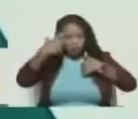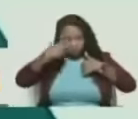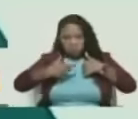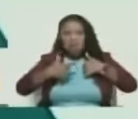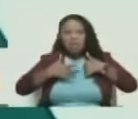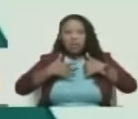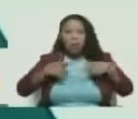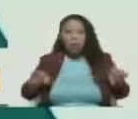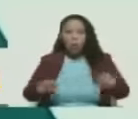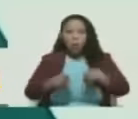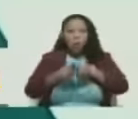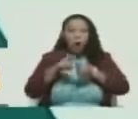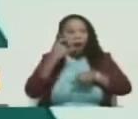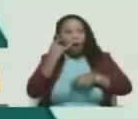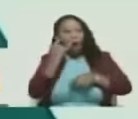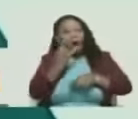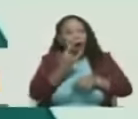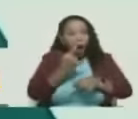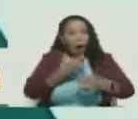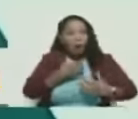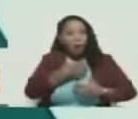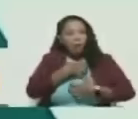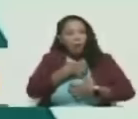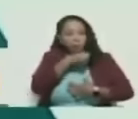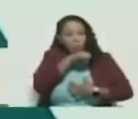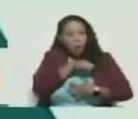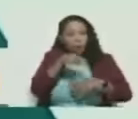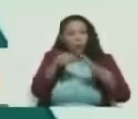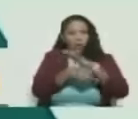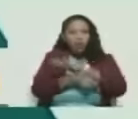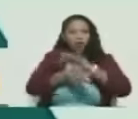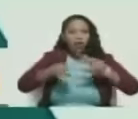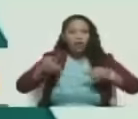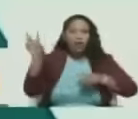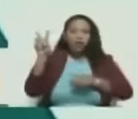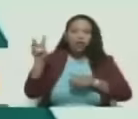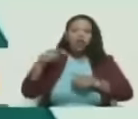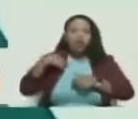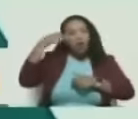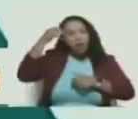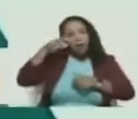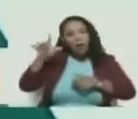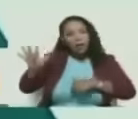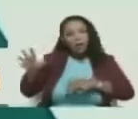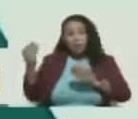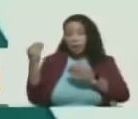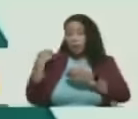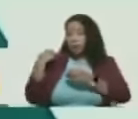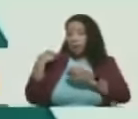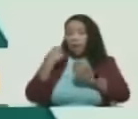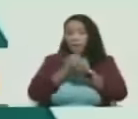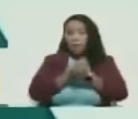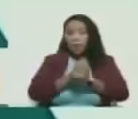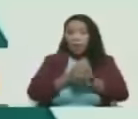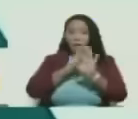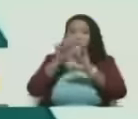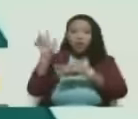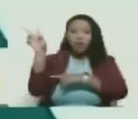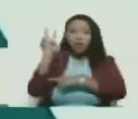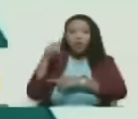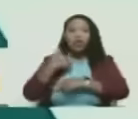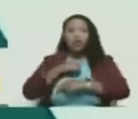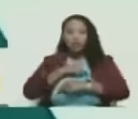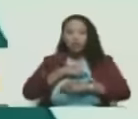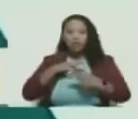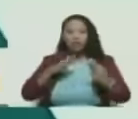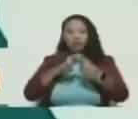soñamos, pero demostrarle sobre todo que la amamos. Y en esa tarea, creo, y en esa convocatoria de amor a Venezuela, creo que nos encontramos todos